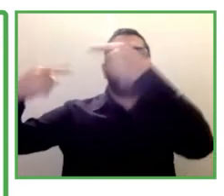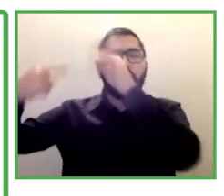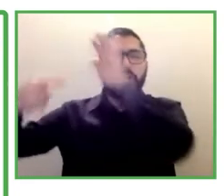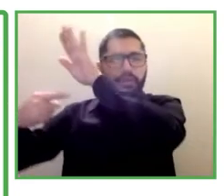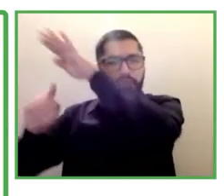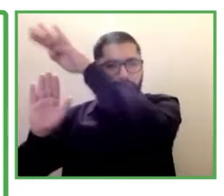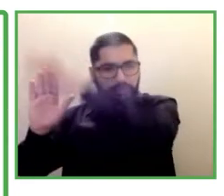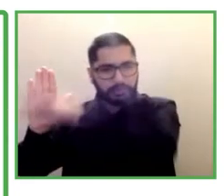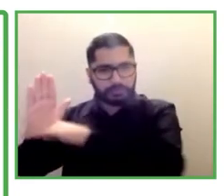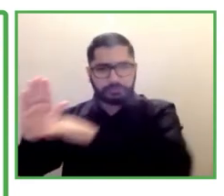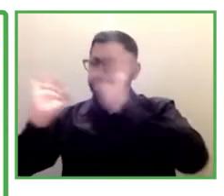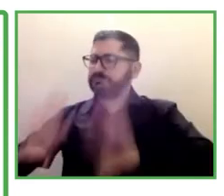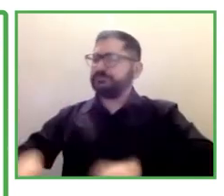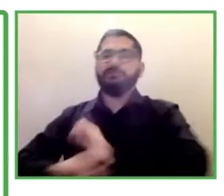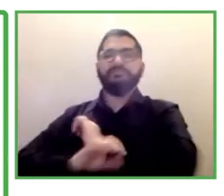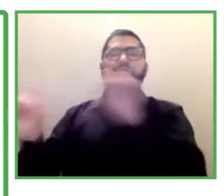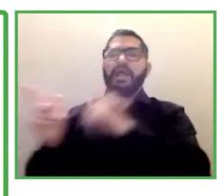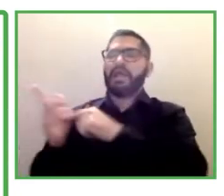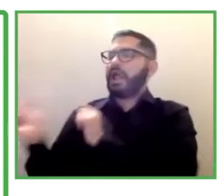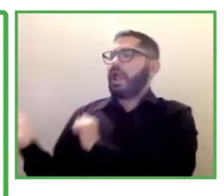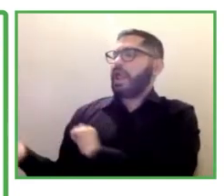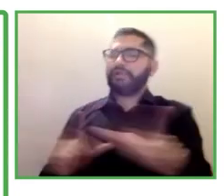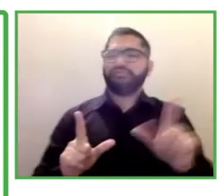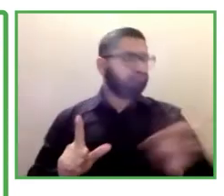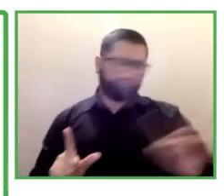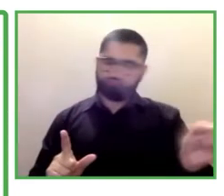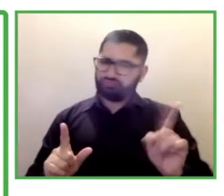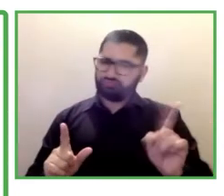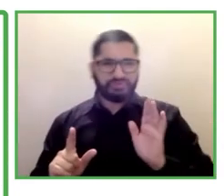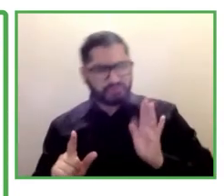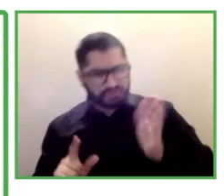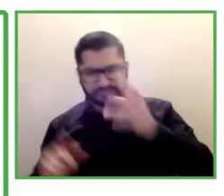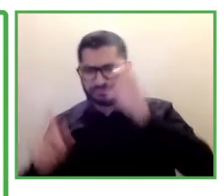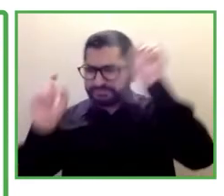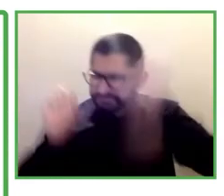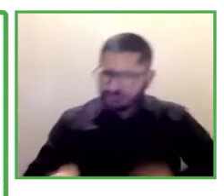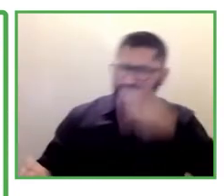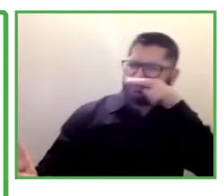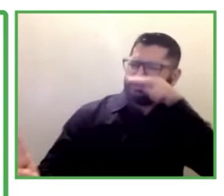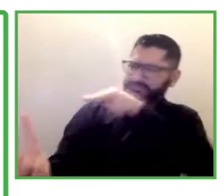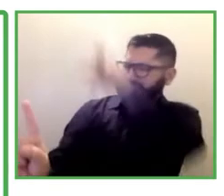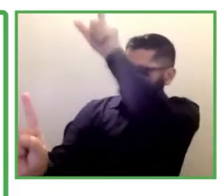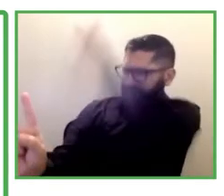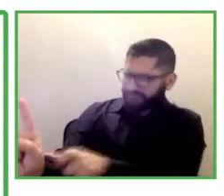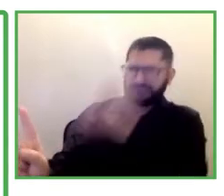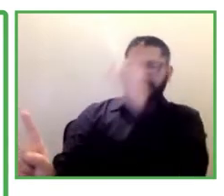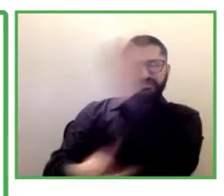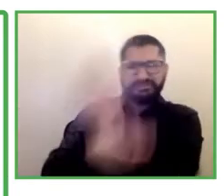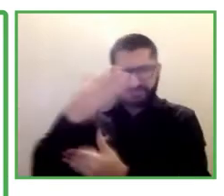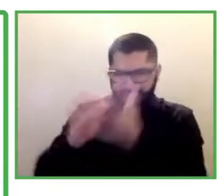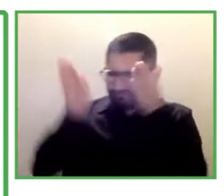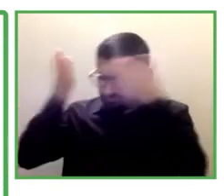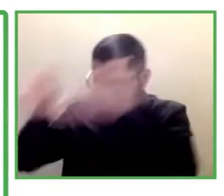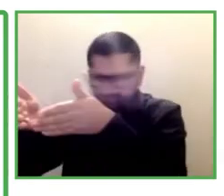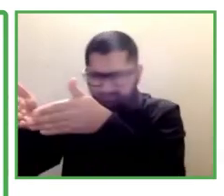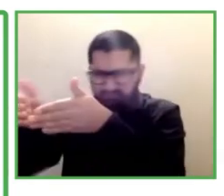de la discapacidad antes de ofrecer el empleo, y por supuesto, esto es un proceso continuo.